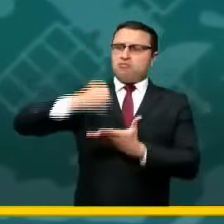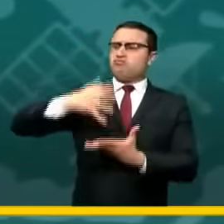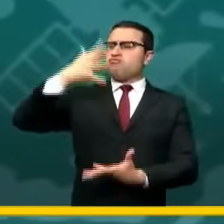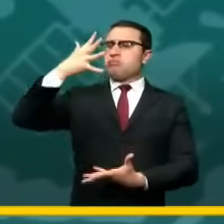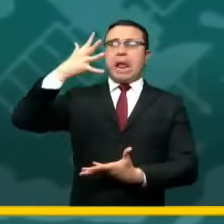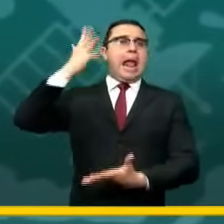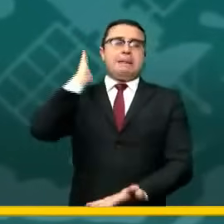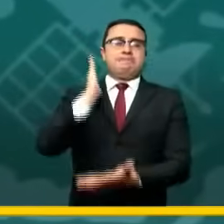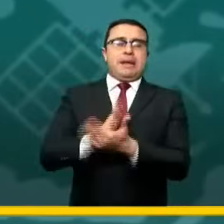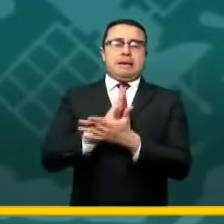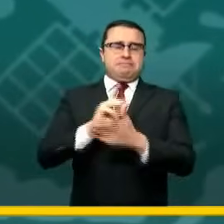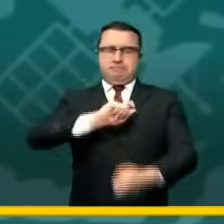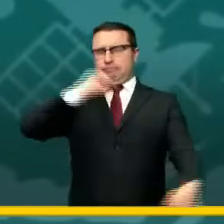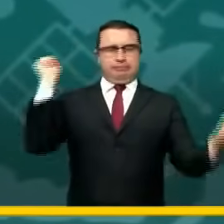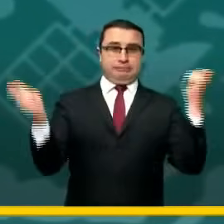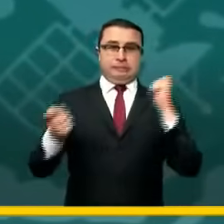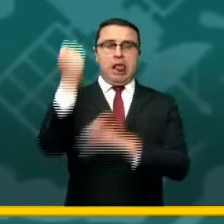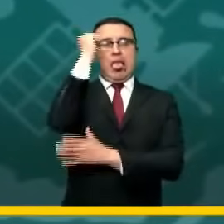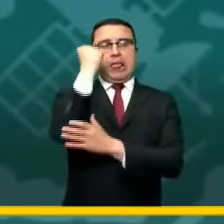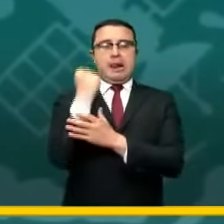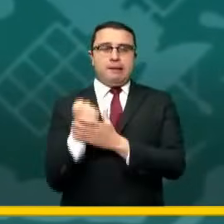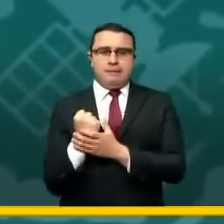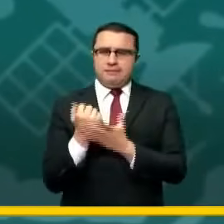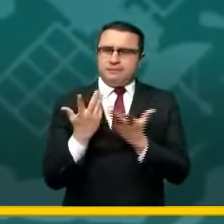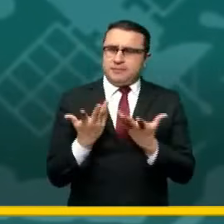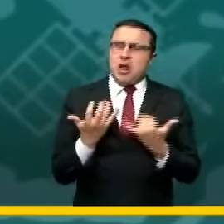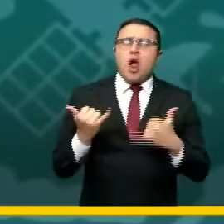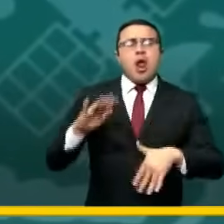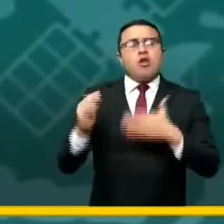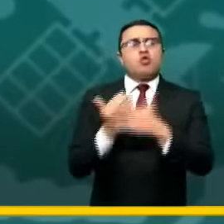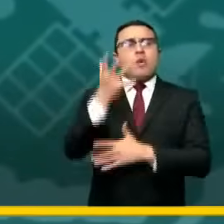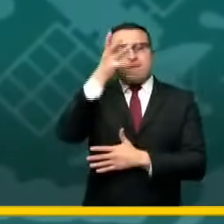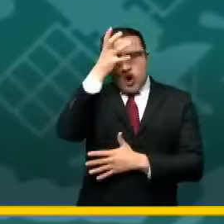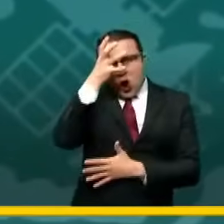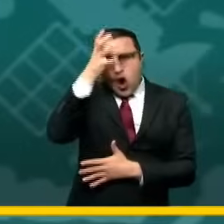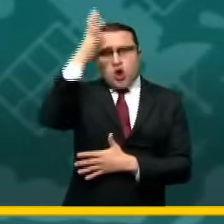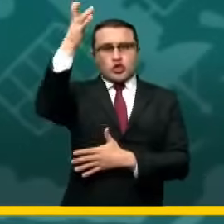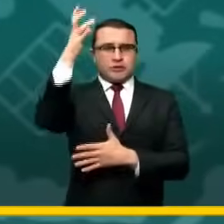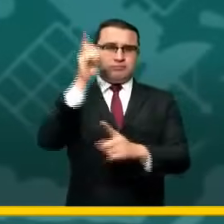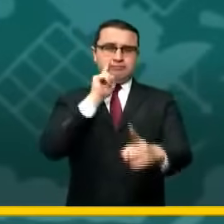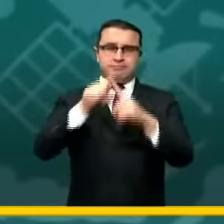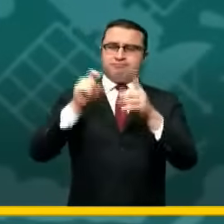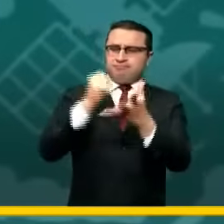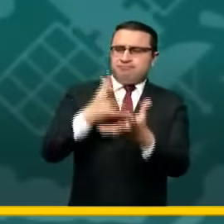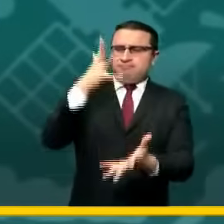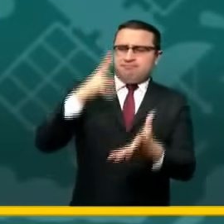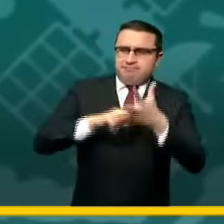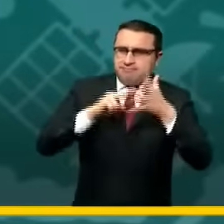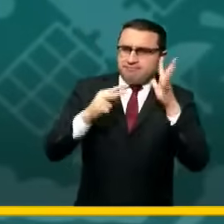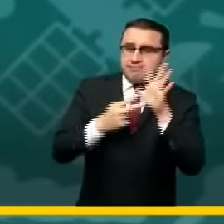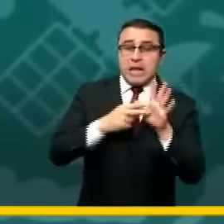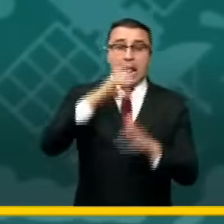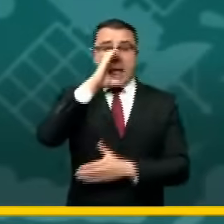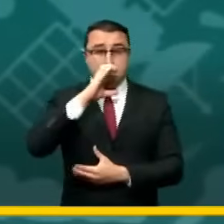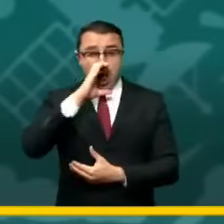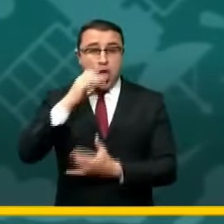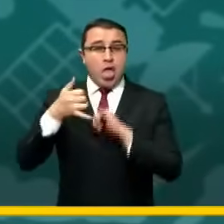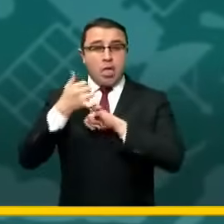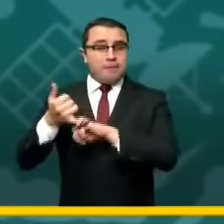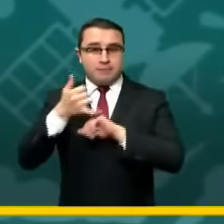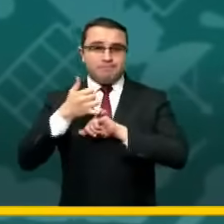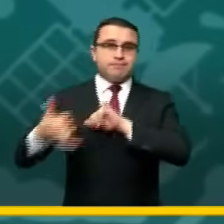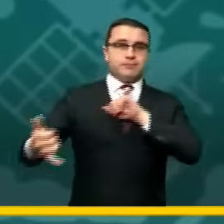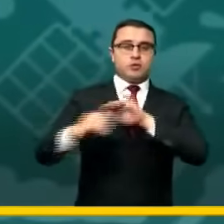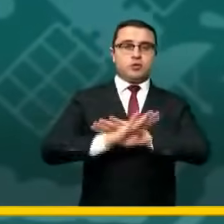Es otra concepción de la riqueza la que nace de la descarbonización. La energía fósil ha sido